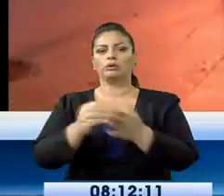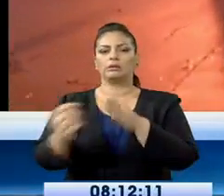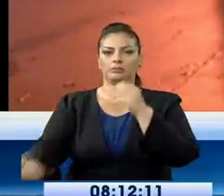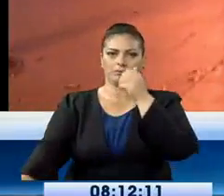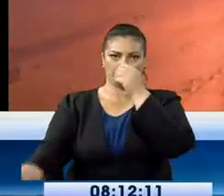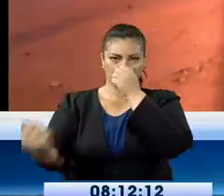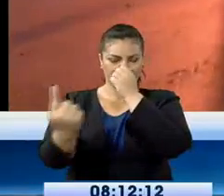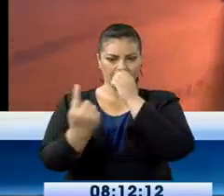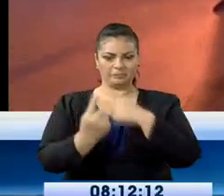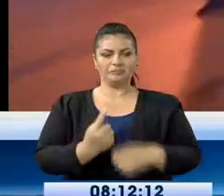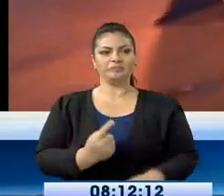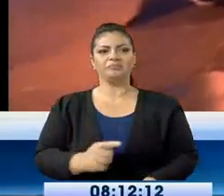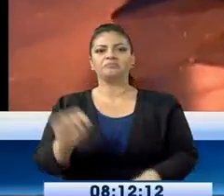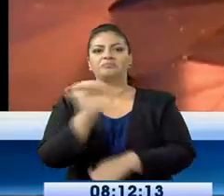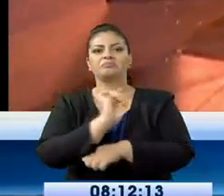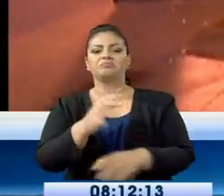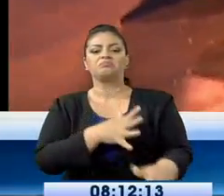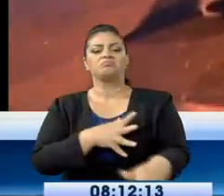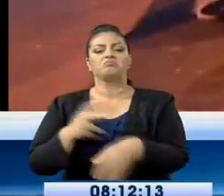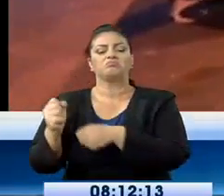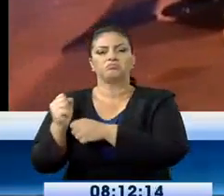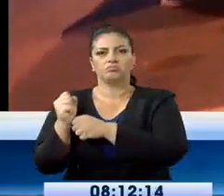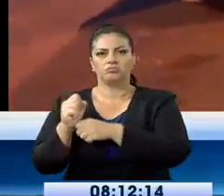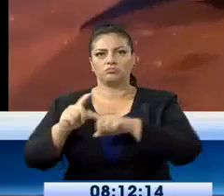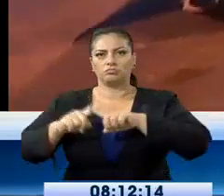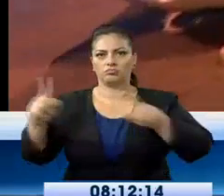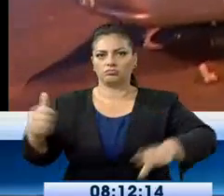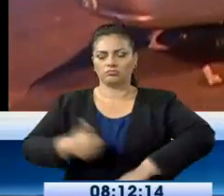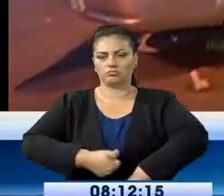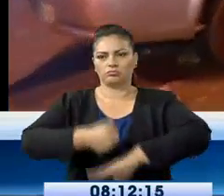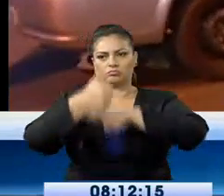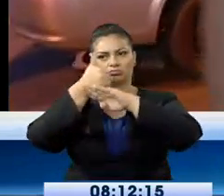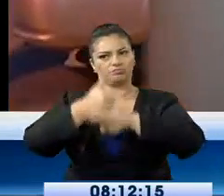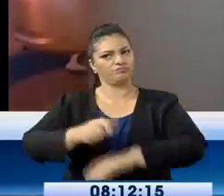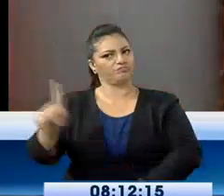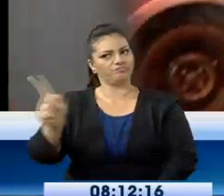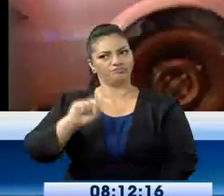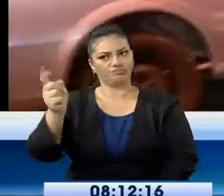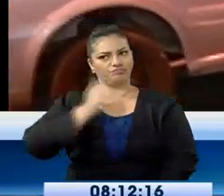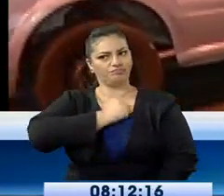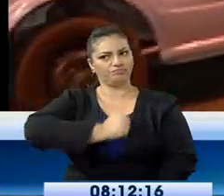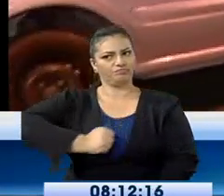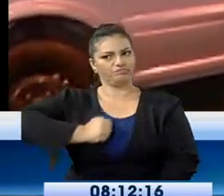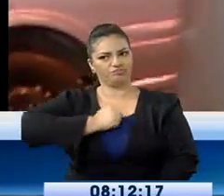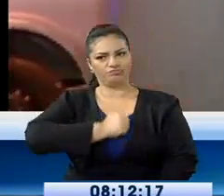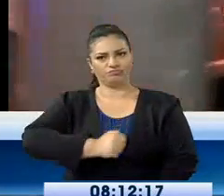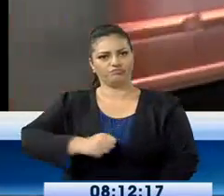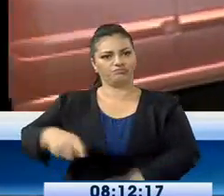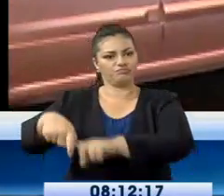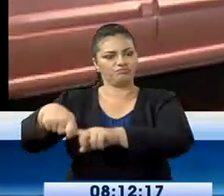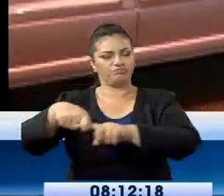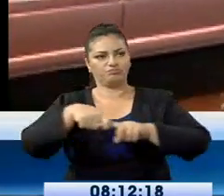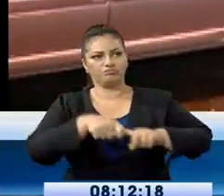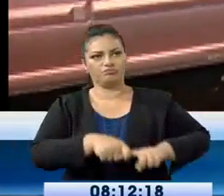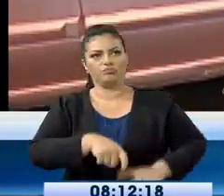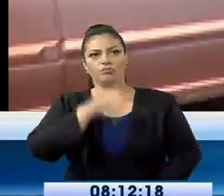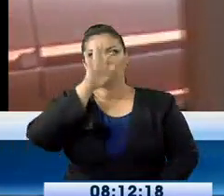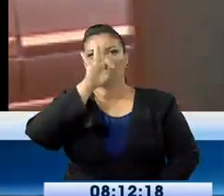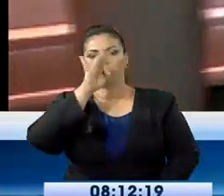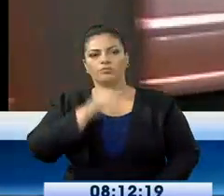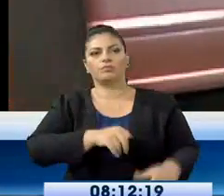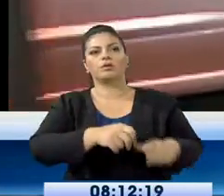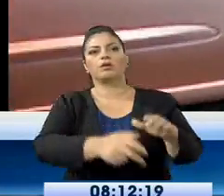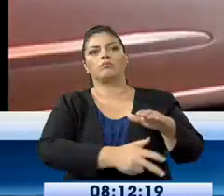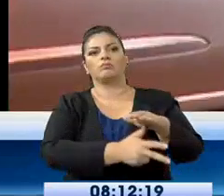el sitio para llevarse el carro. Sin embargo, no se lo permitieron, más bien lo trasladaron a los patios